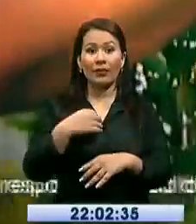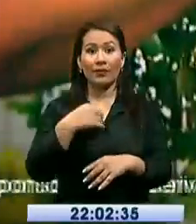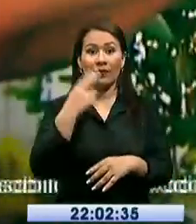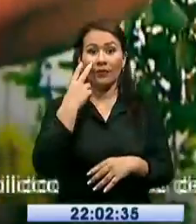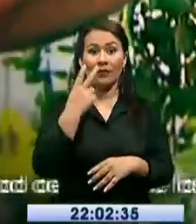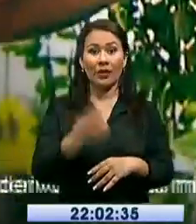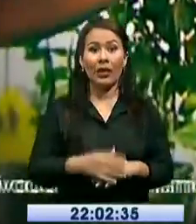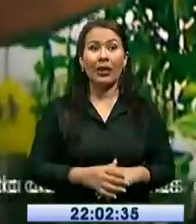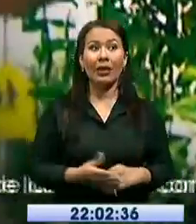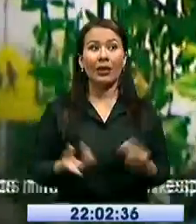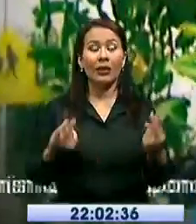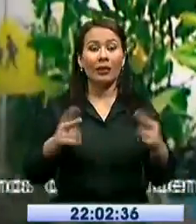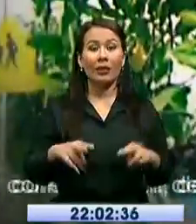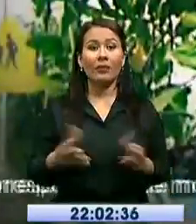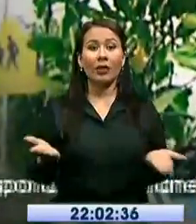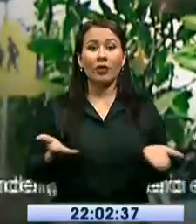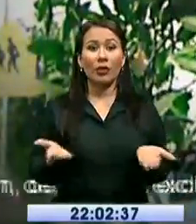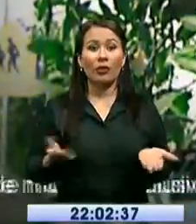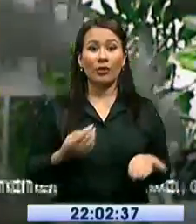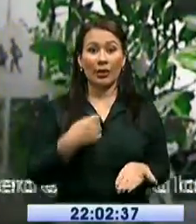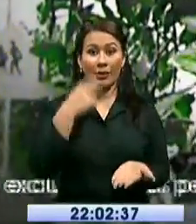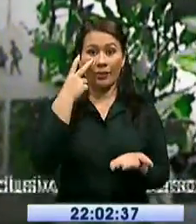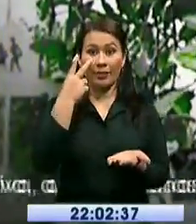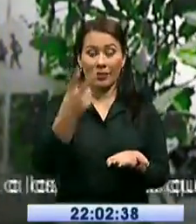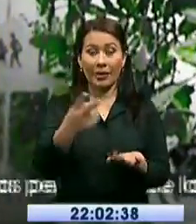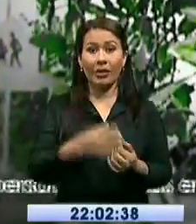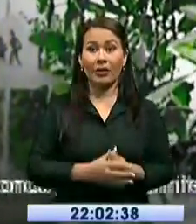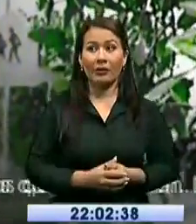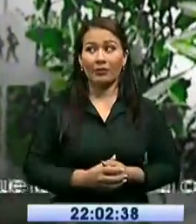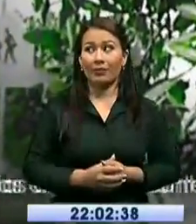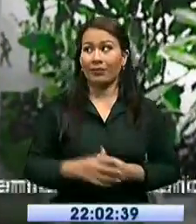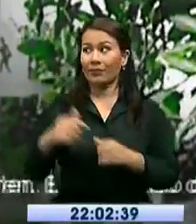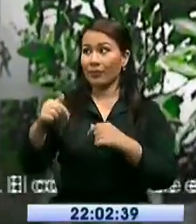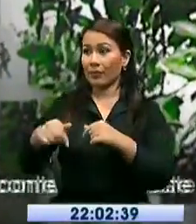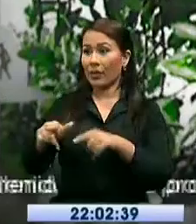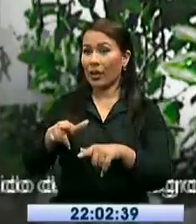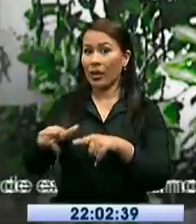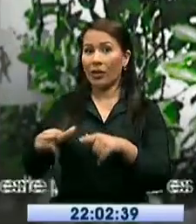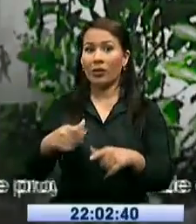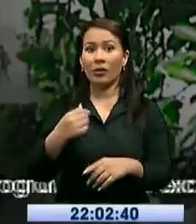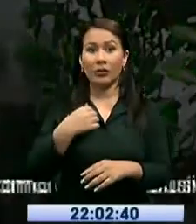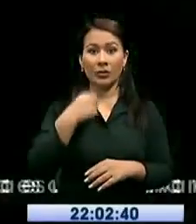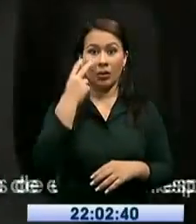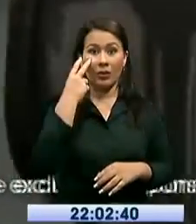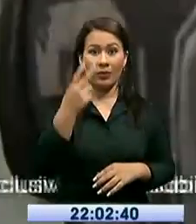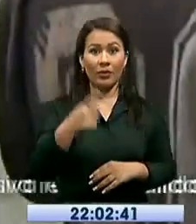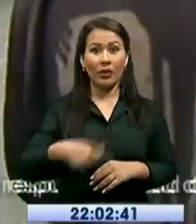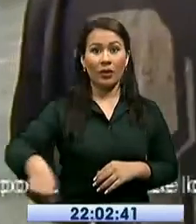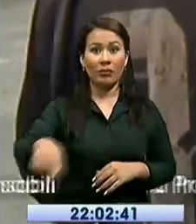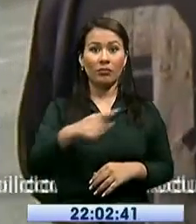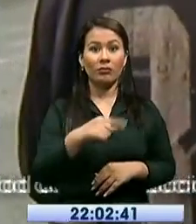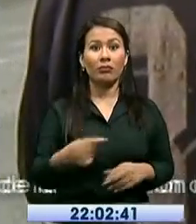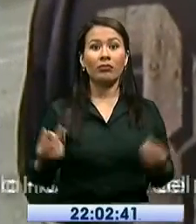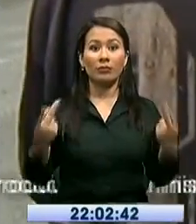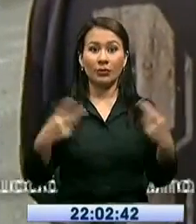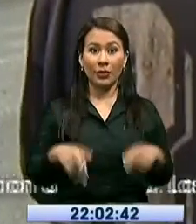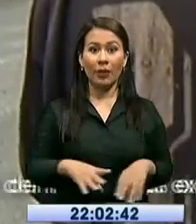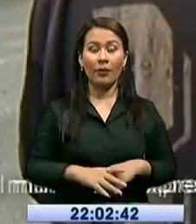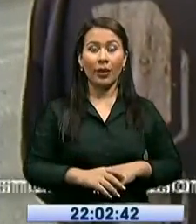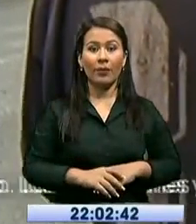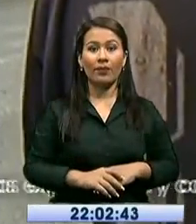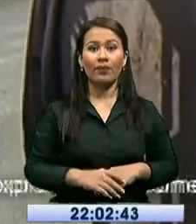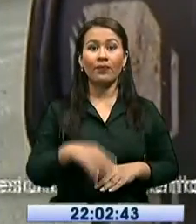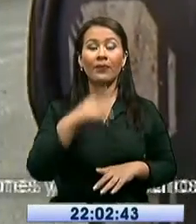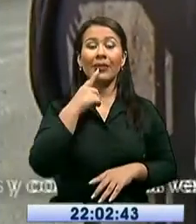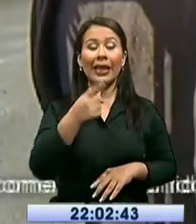gorditos, pues el árbol de allá lo tumbaron por eso. Y quizás se voy a cortar este árbol también, porque aquí vienen a esconder lo de la droga también. En ese árbol se escondían